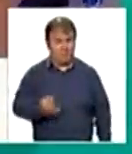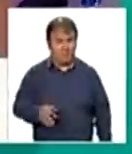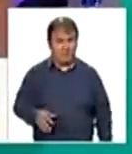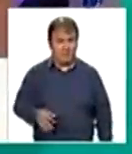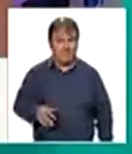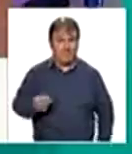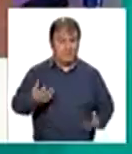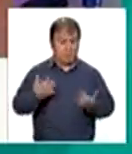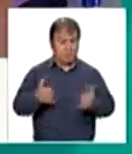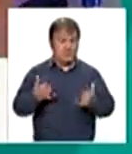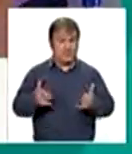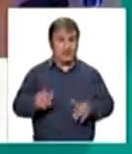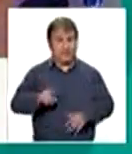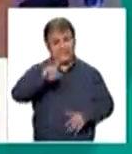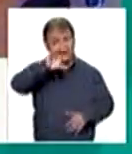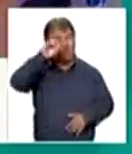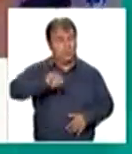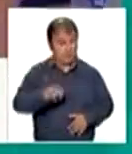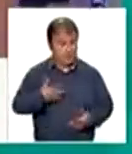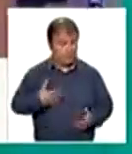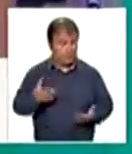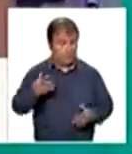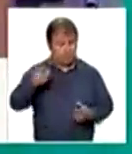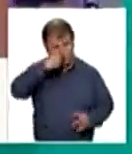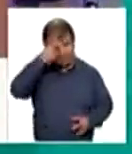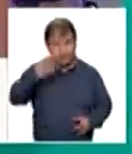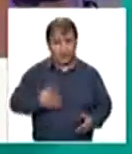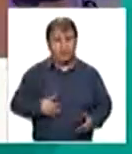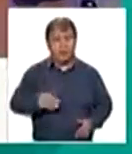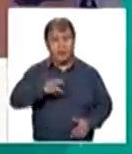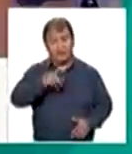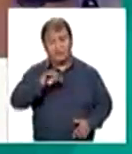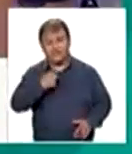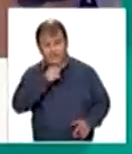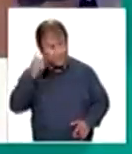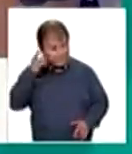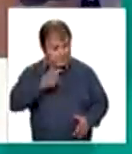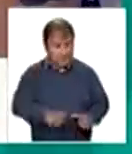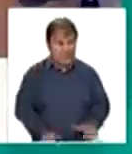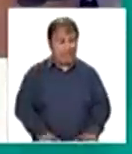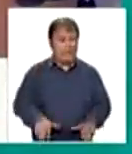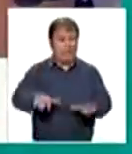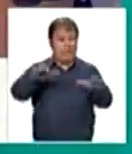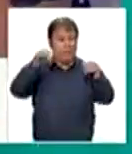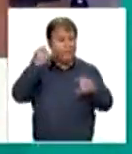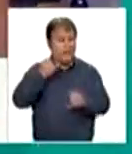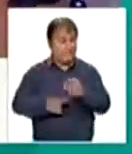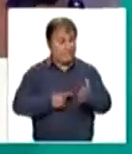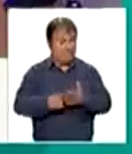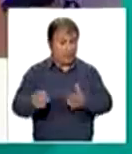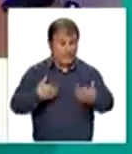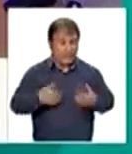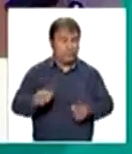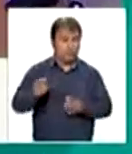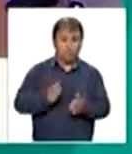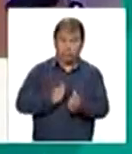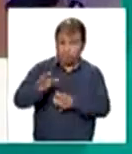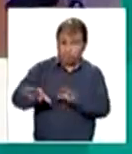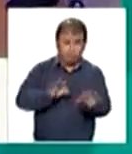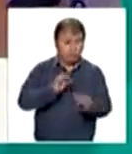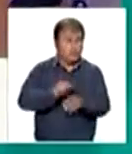Obvio. 100%. Obvio, sí. Mari, escúchame, es que esos chicos han crecido en un fin de semana que hemos tenido casting,